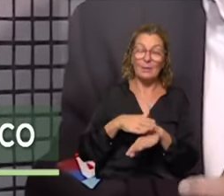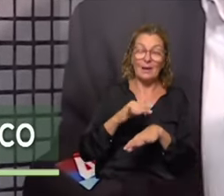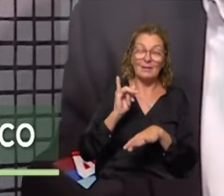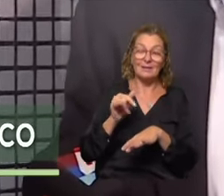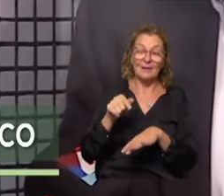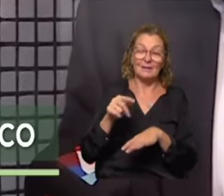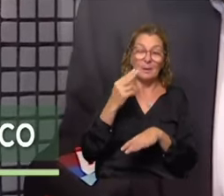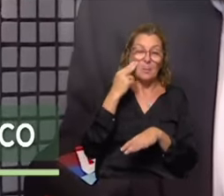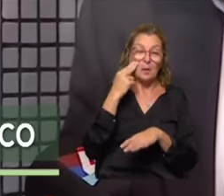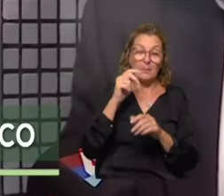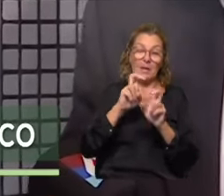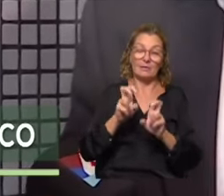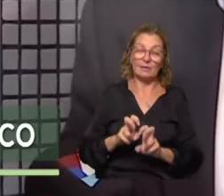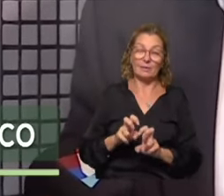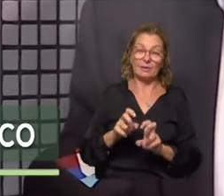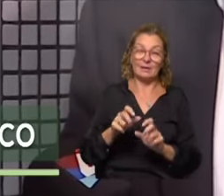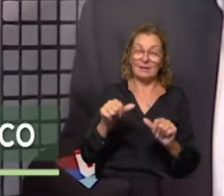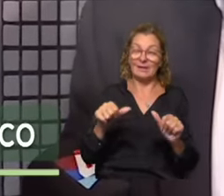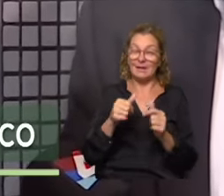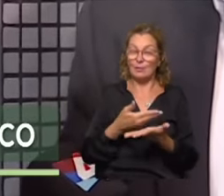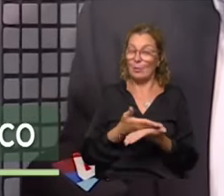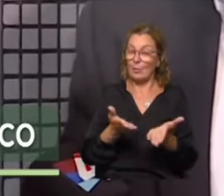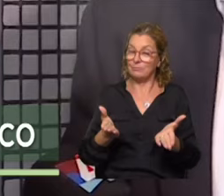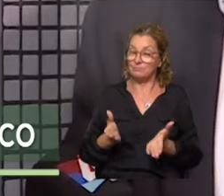en esta trama que se intentó montar para